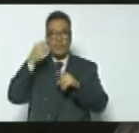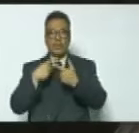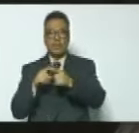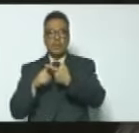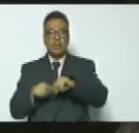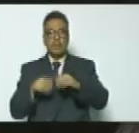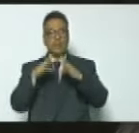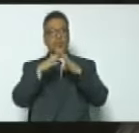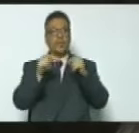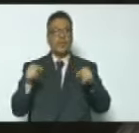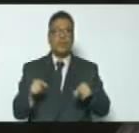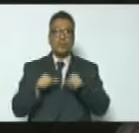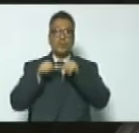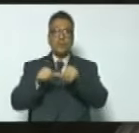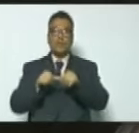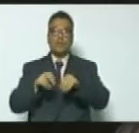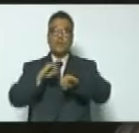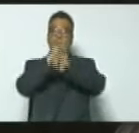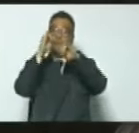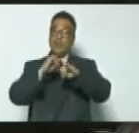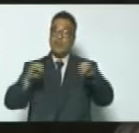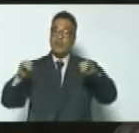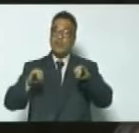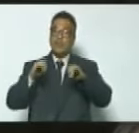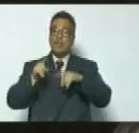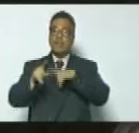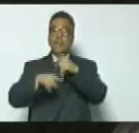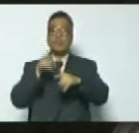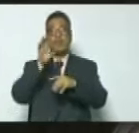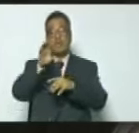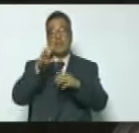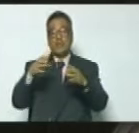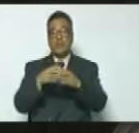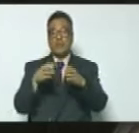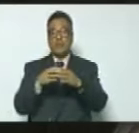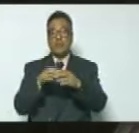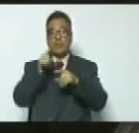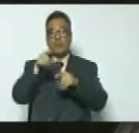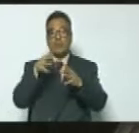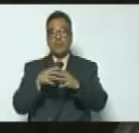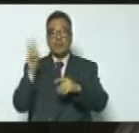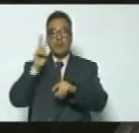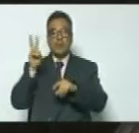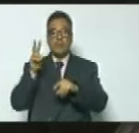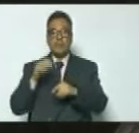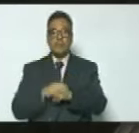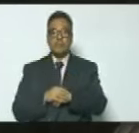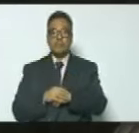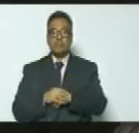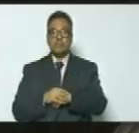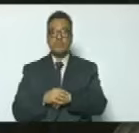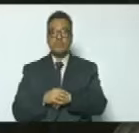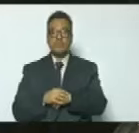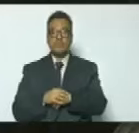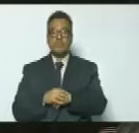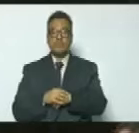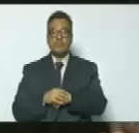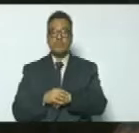Y todos estuvimos felices de que ese equipo... era el equipo de Venezuela.